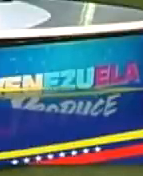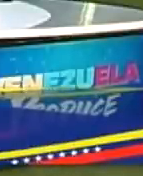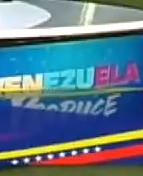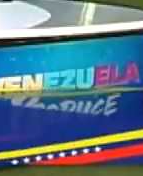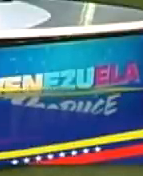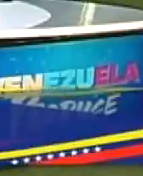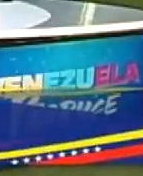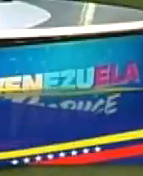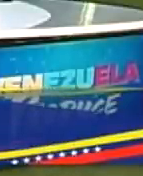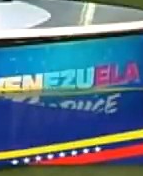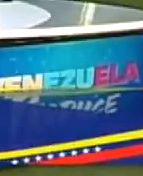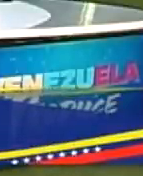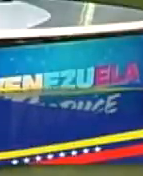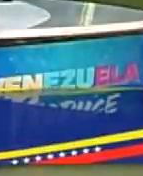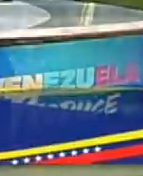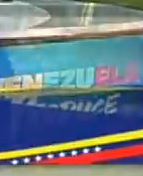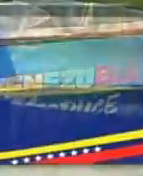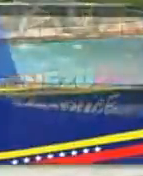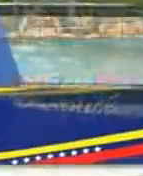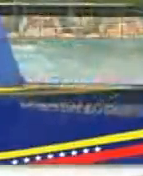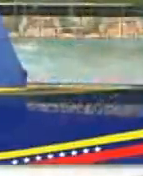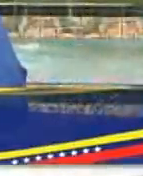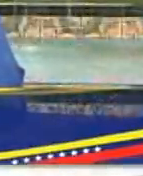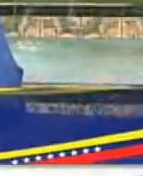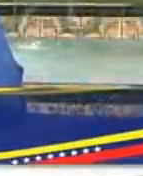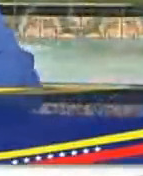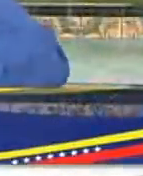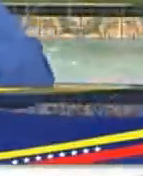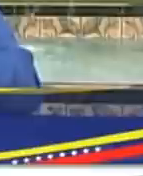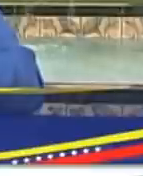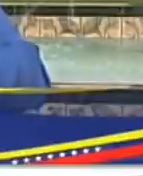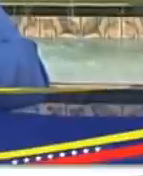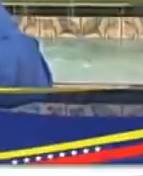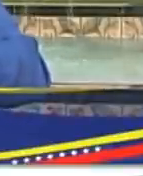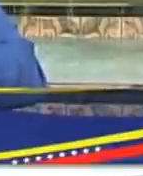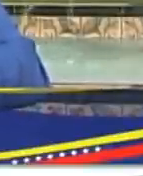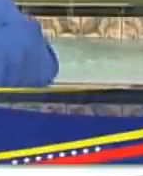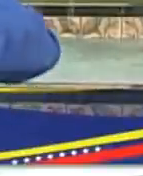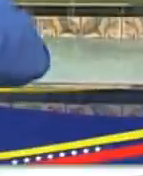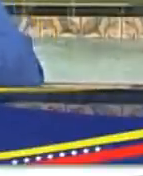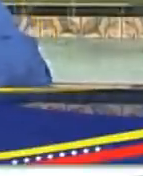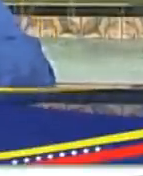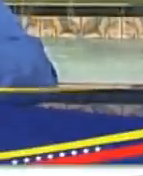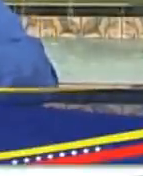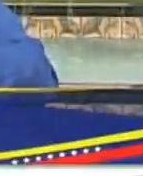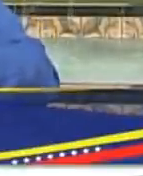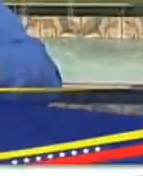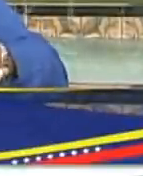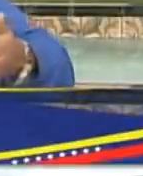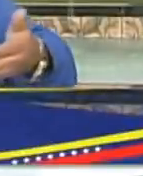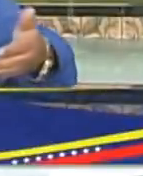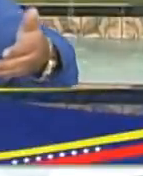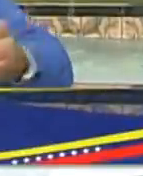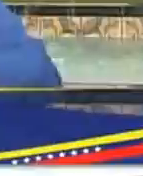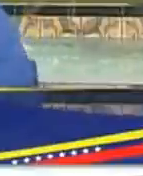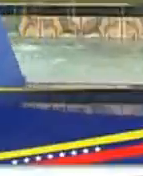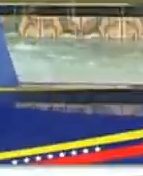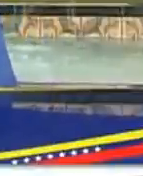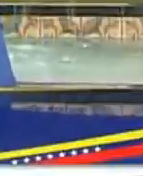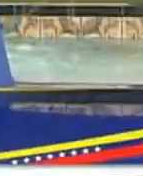producir producir servicios producir riqueza platica producir a